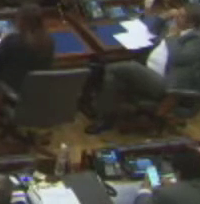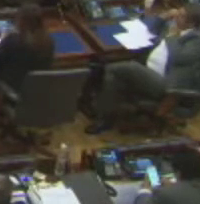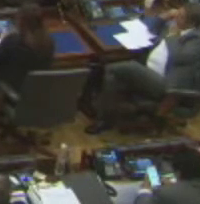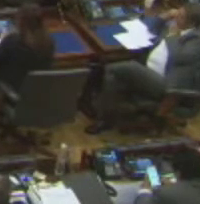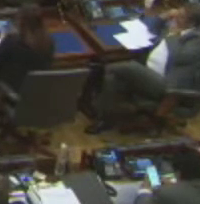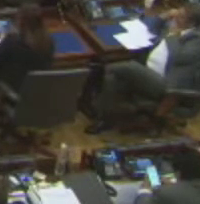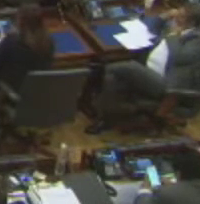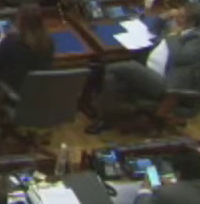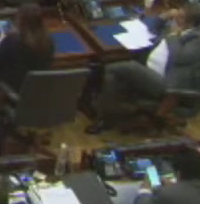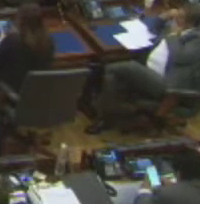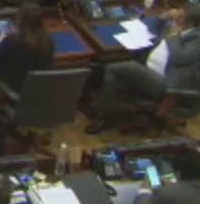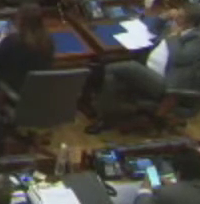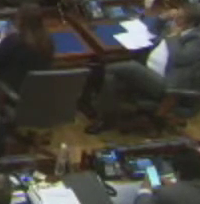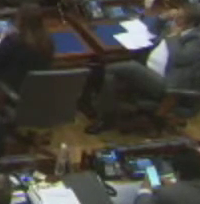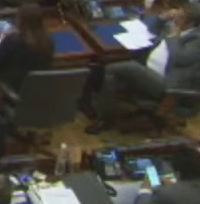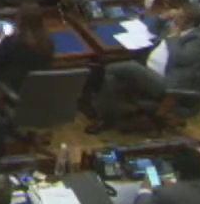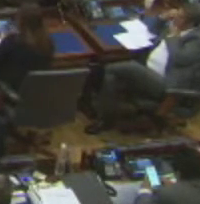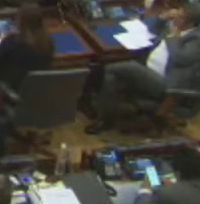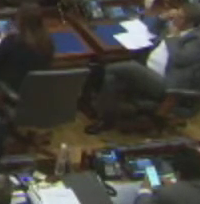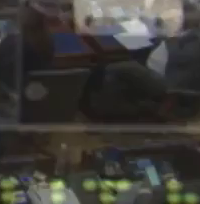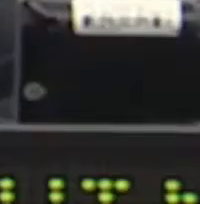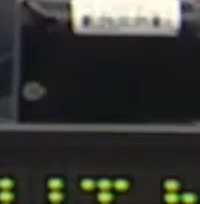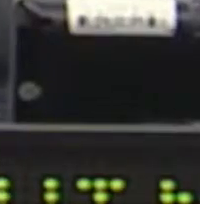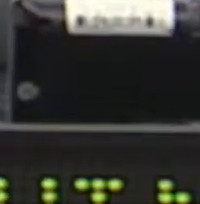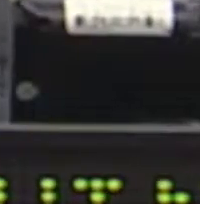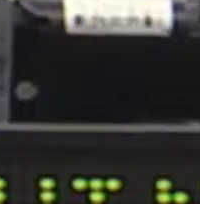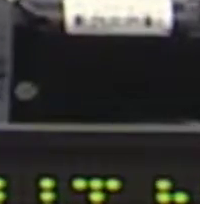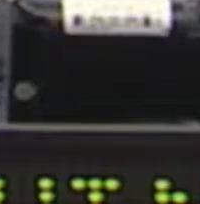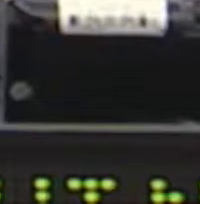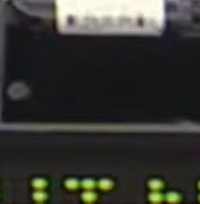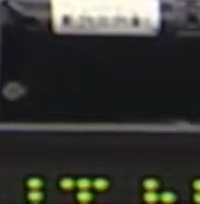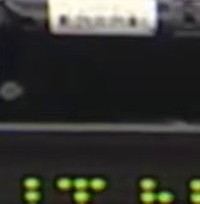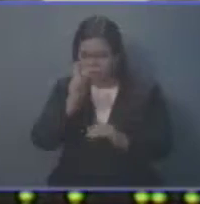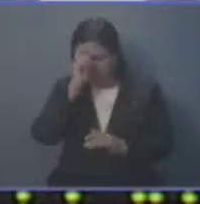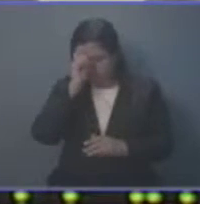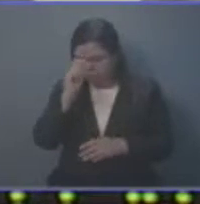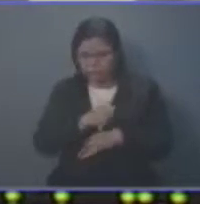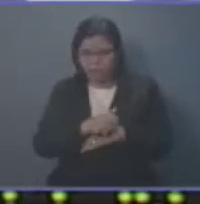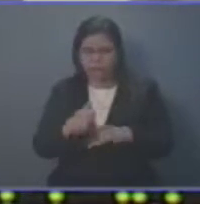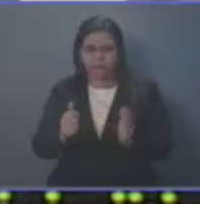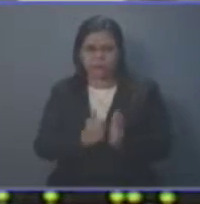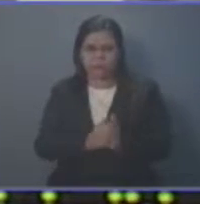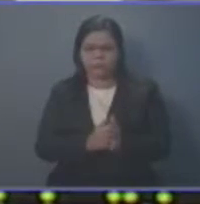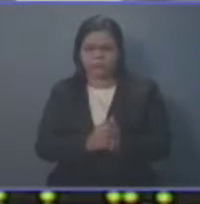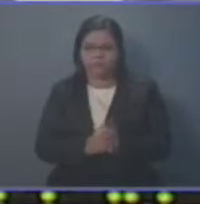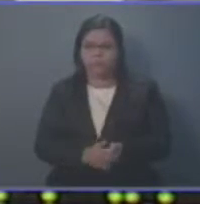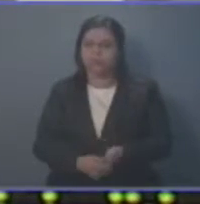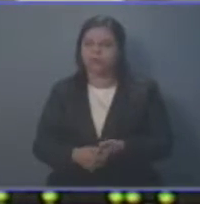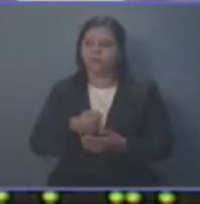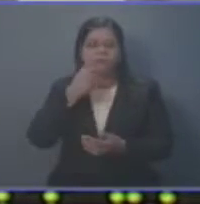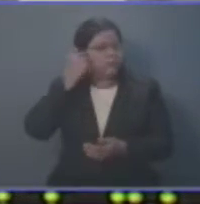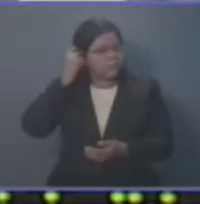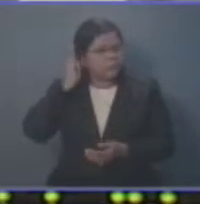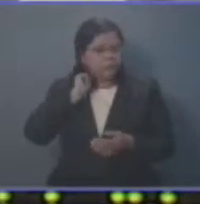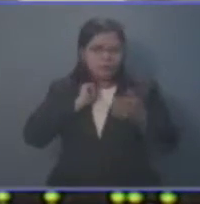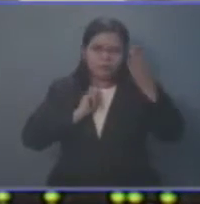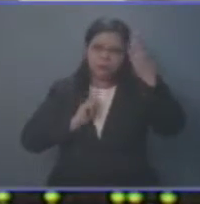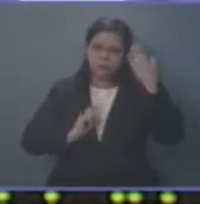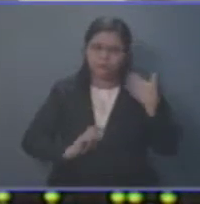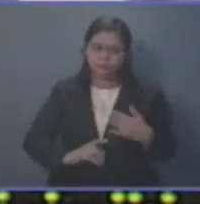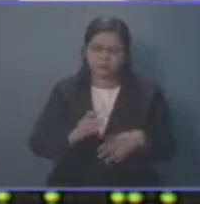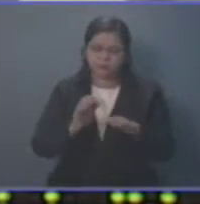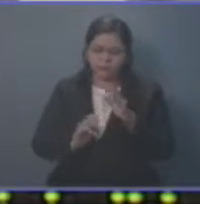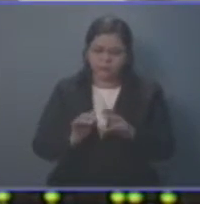San Salvador, 8 de mayo de 2019. Señores secretarios de la Honorable Asamblea Legislativa, presente. Señores secretarios,